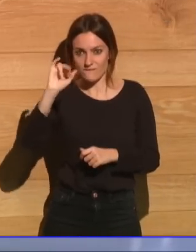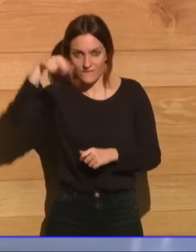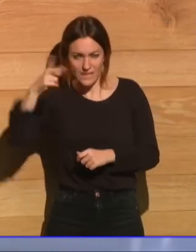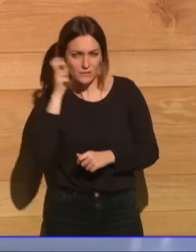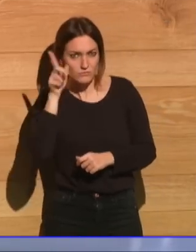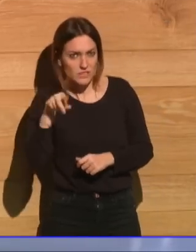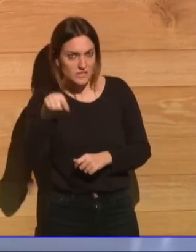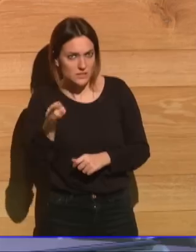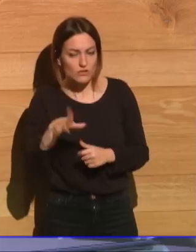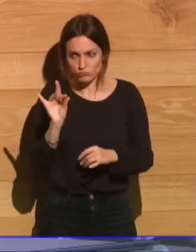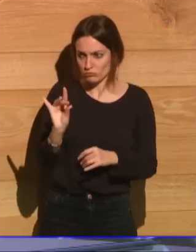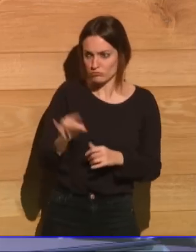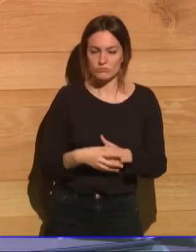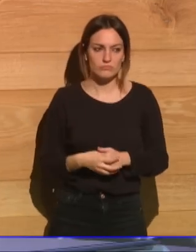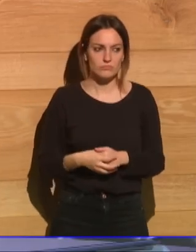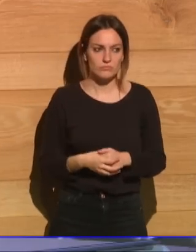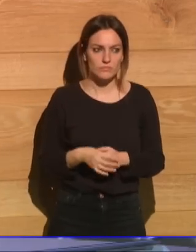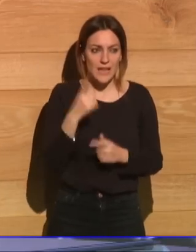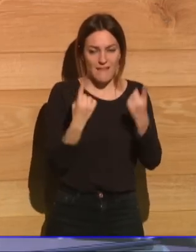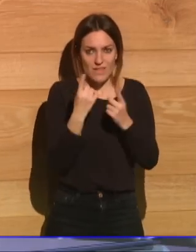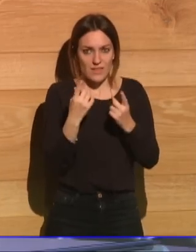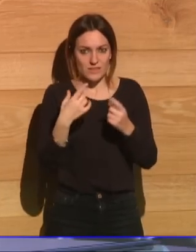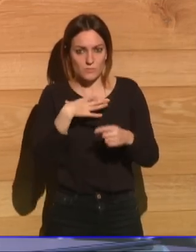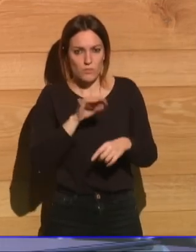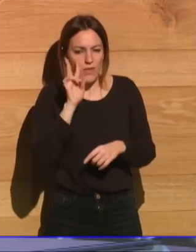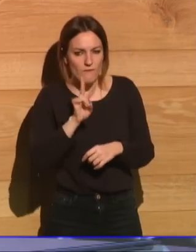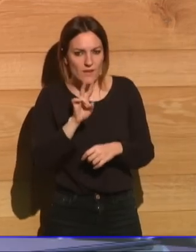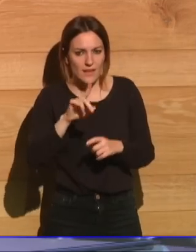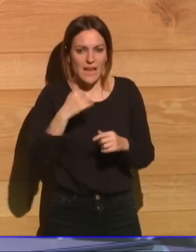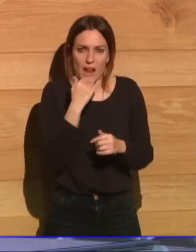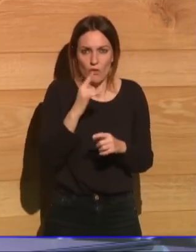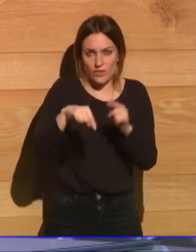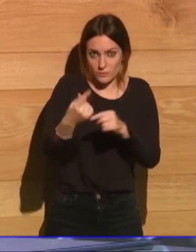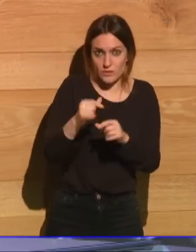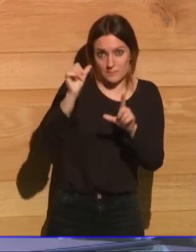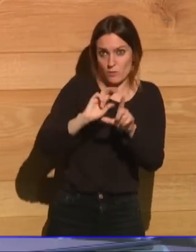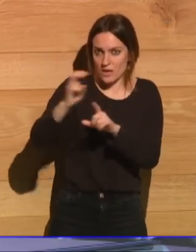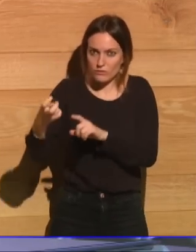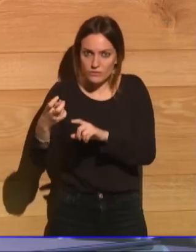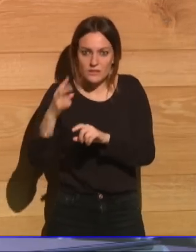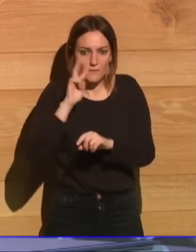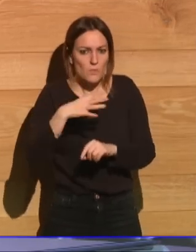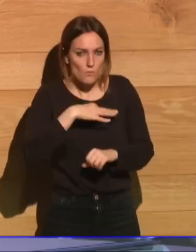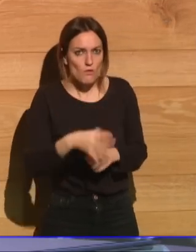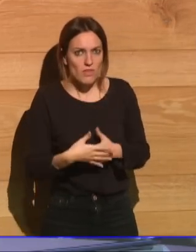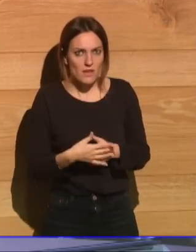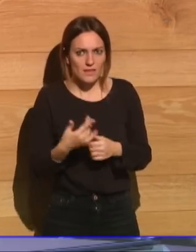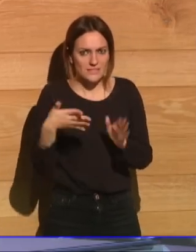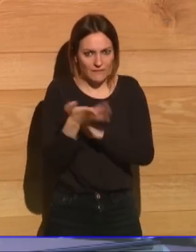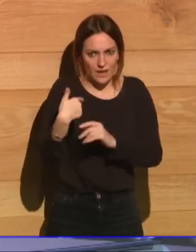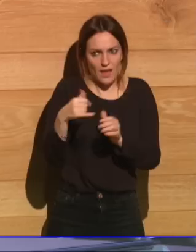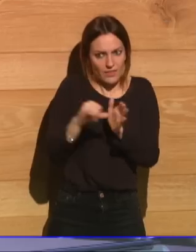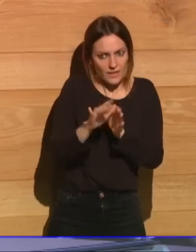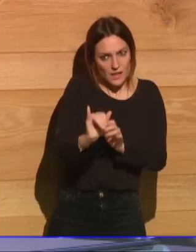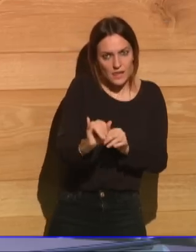y no lo entiendo. Entonces tú a veces sí que ves eso que no está tan lejos de lo que veremos después en Mississippi Burning, en Arde, Mississippi, ¿no? Que tú estás